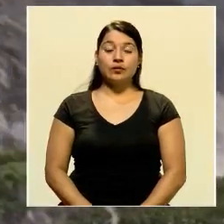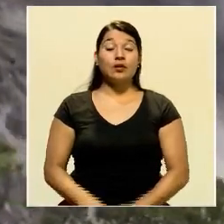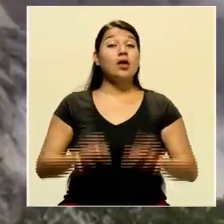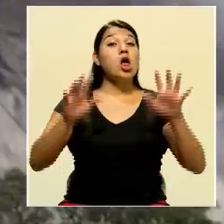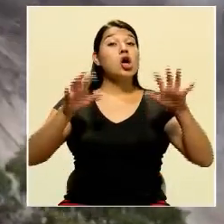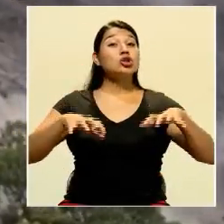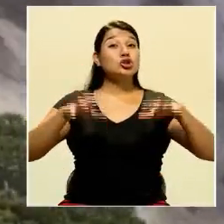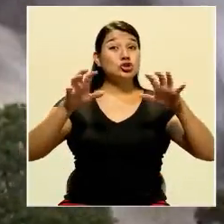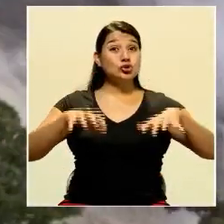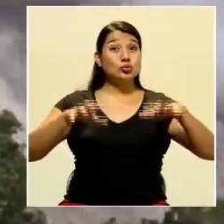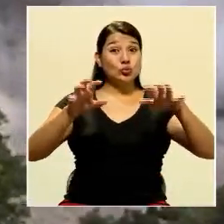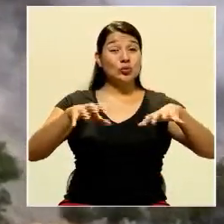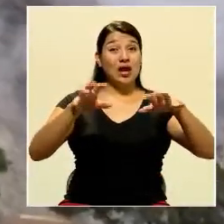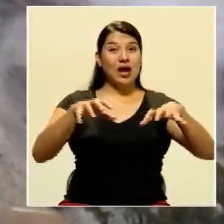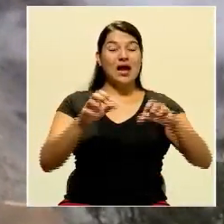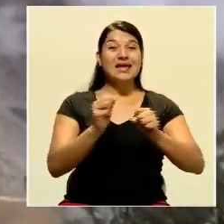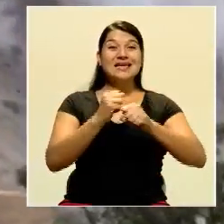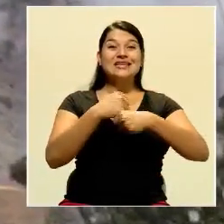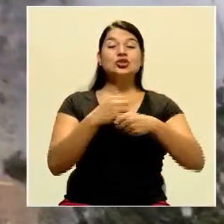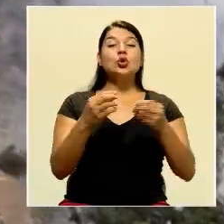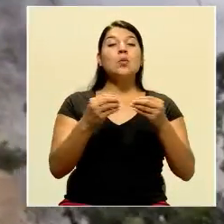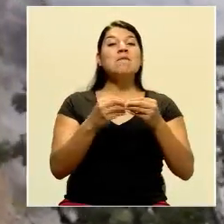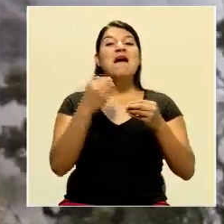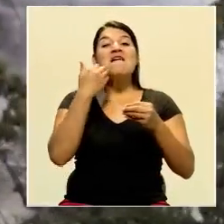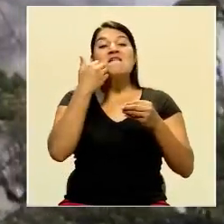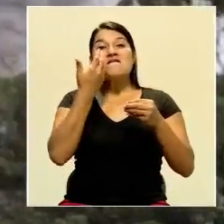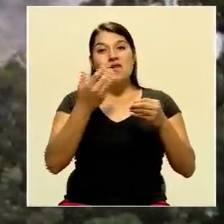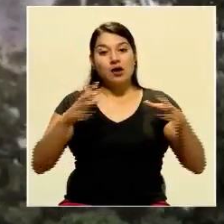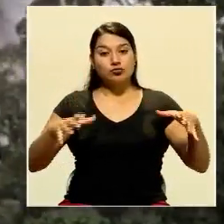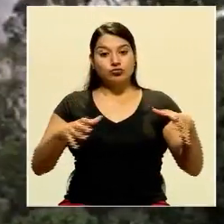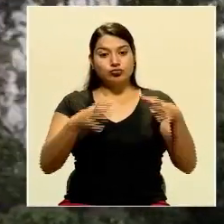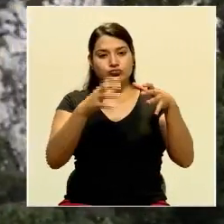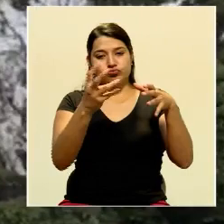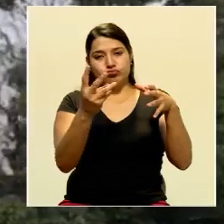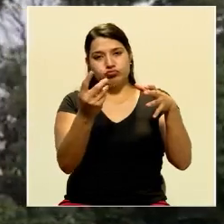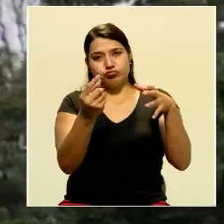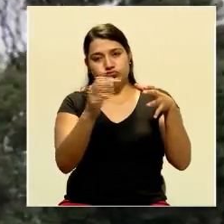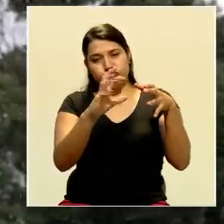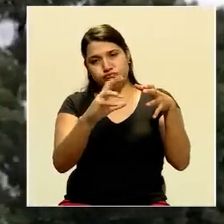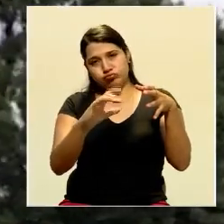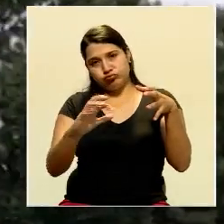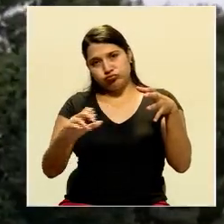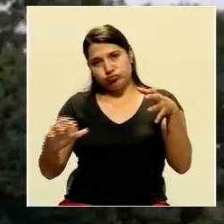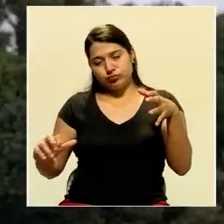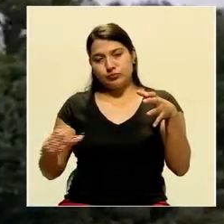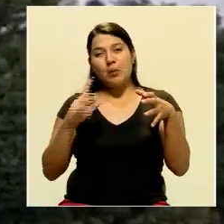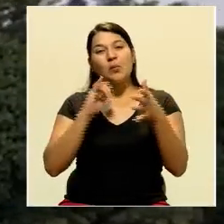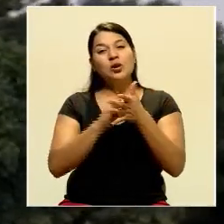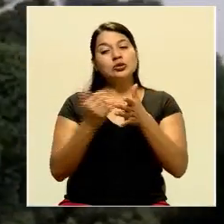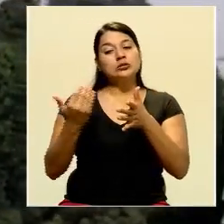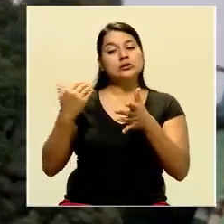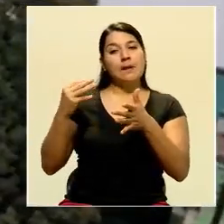Las lluvias de los últimos meses reforzó el movimiento en lo interno del bloque hasta ceder este miércoles.